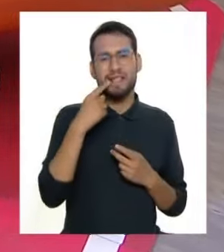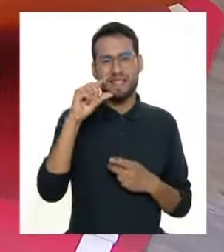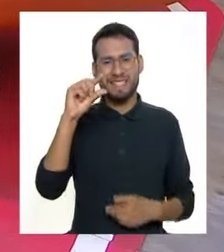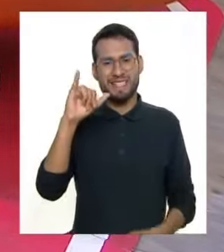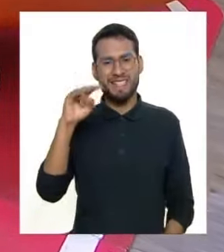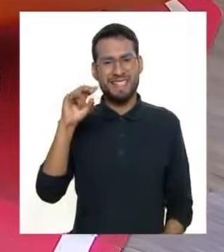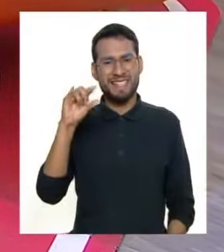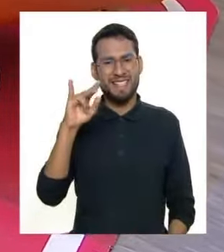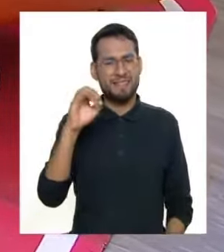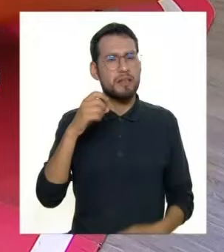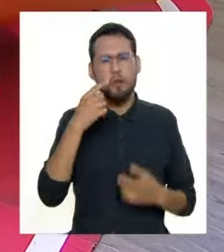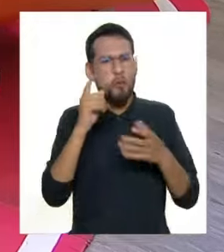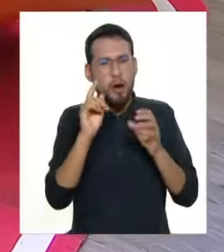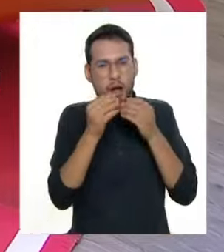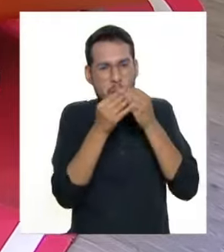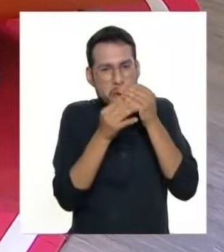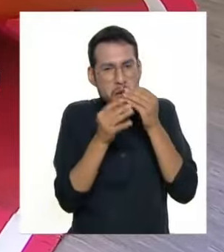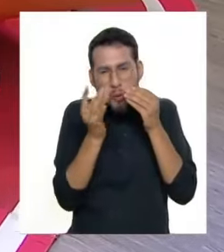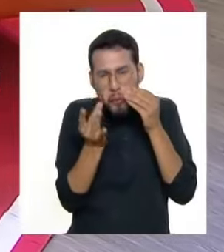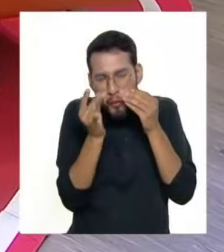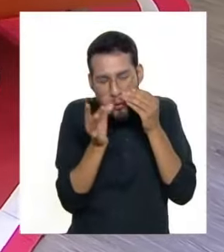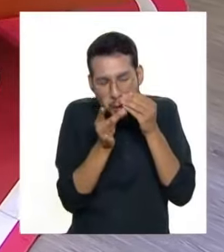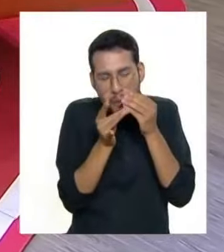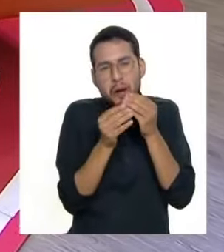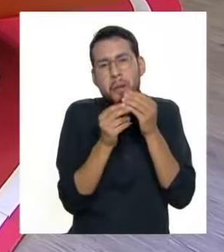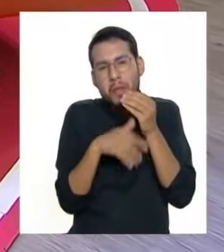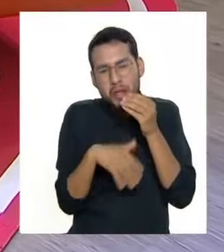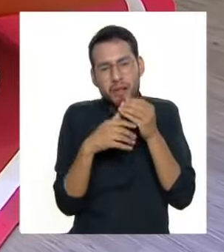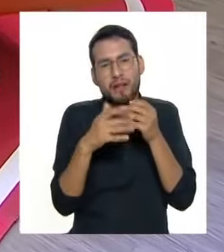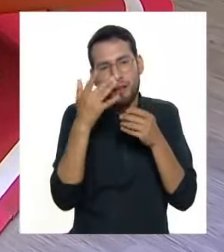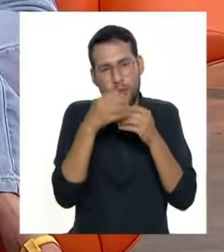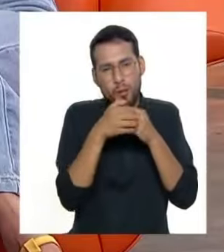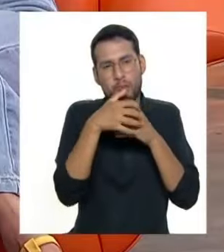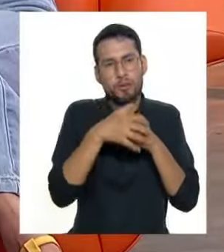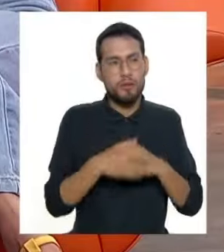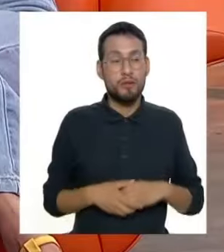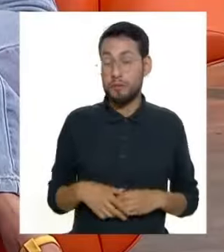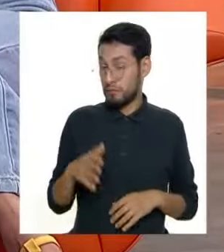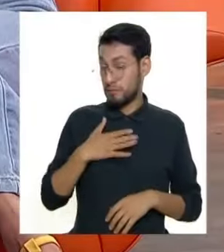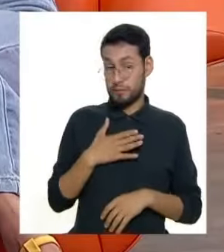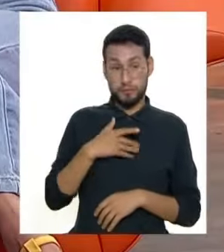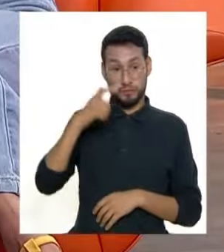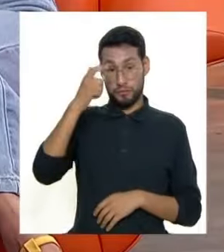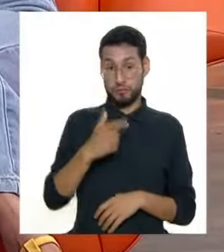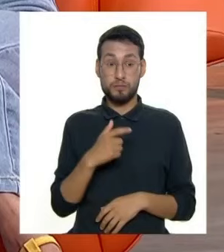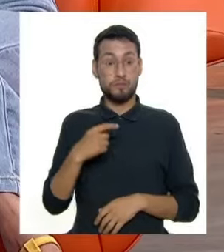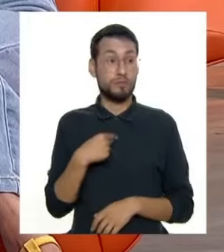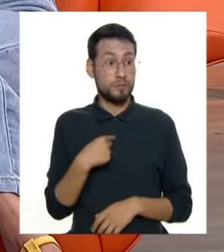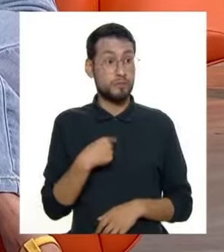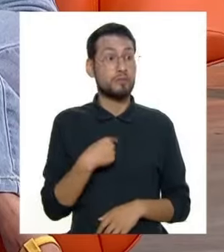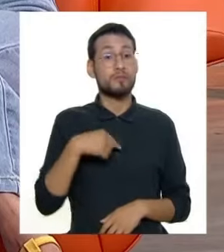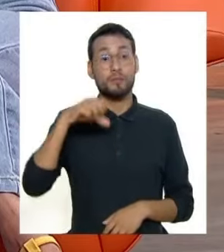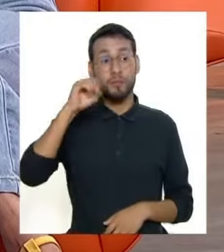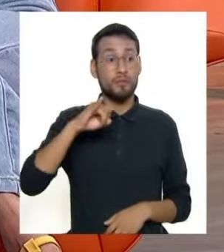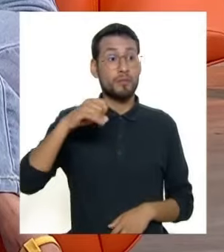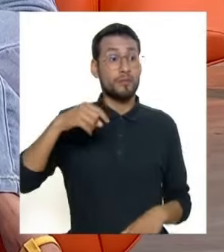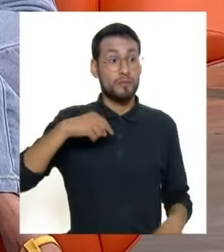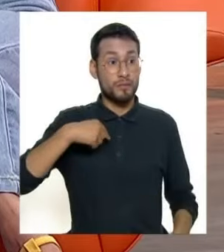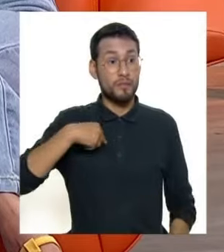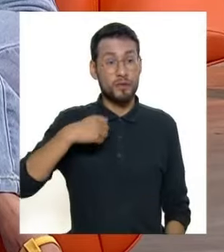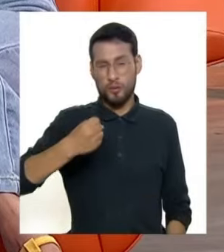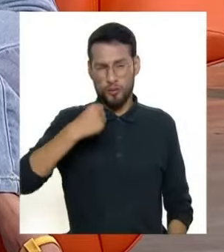gingivitis y le sangran porque sí. Porque apenas se toca ya empieza el sangrado, ¿no? Lo que pasa es que, te lo digo en manera personal, a veces yo, si yo no me hago